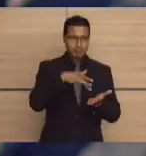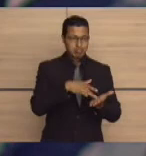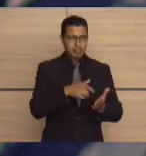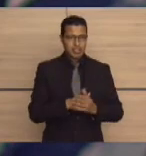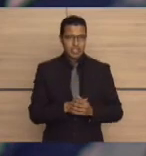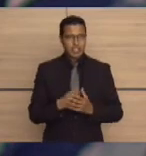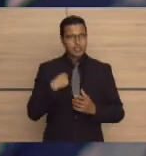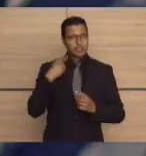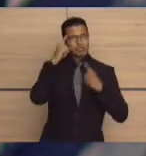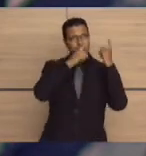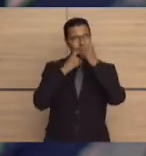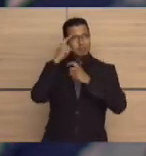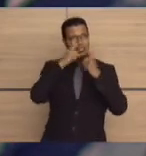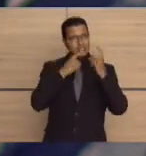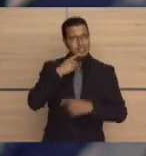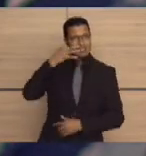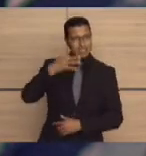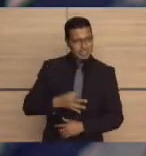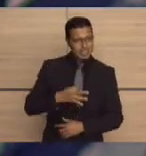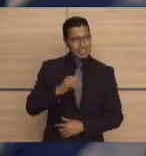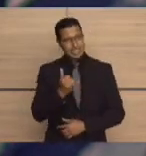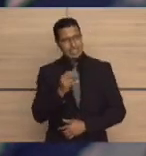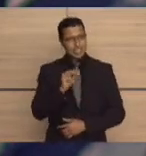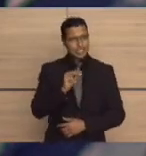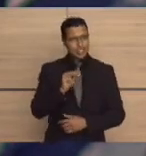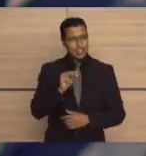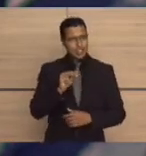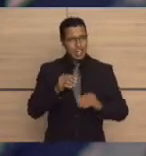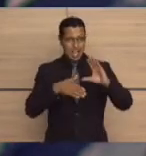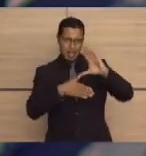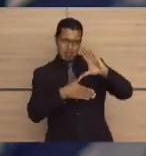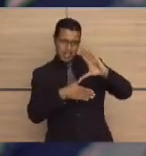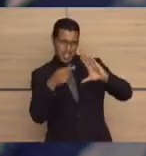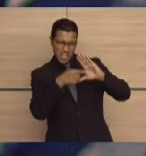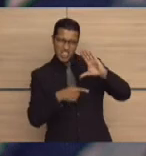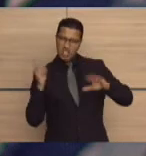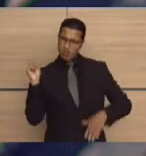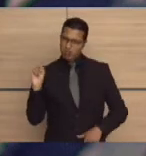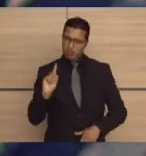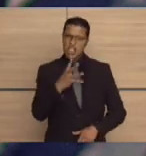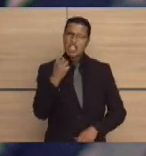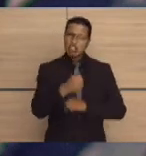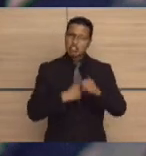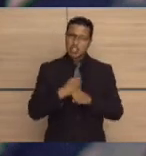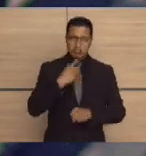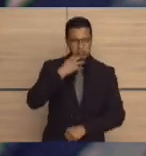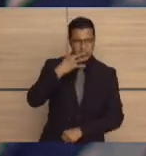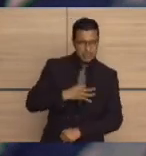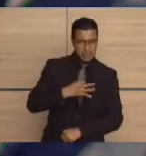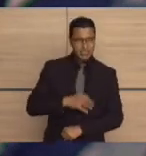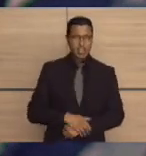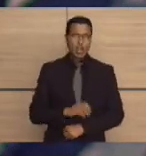yo me preguntaba si sí es verdad que América solo tiene 500 años. Y si es verdad